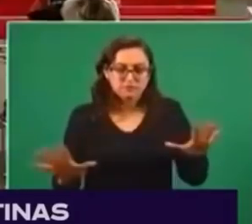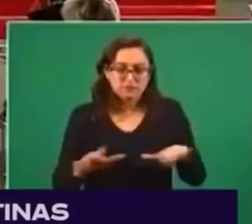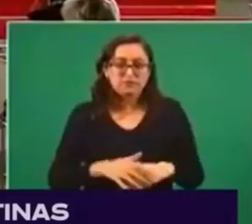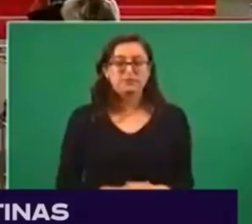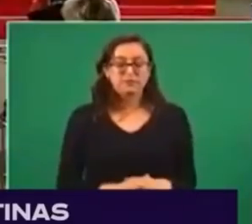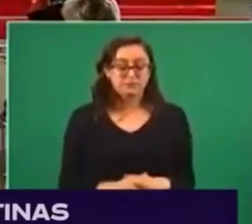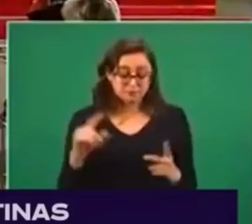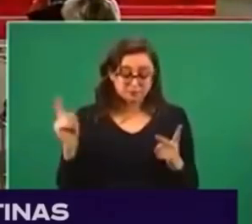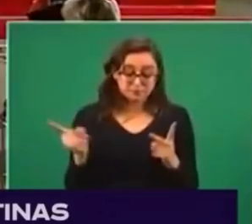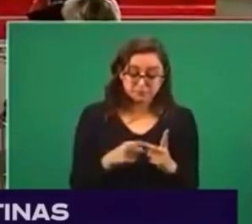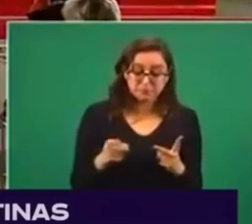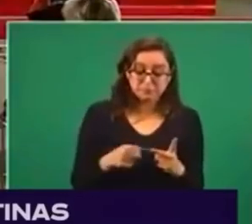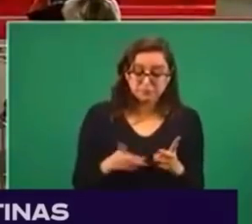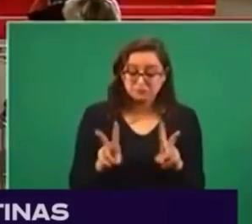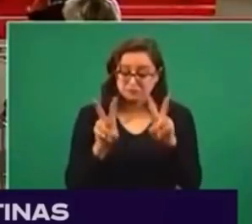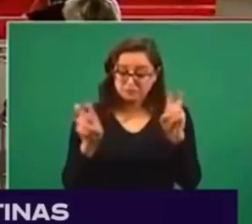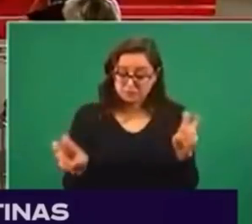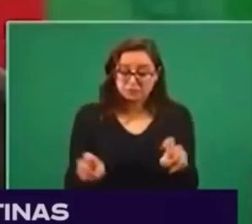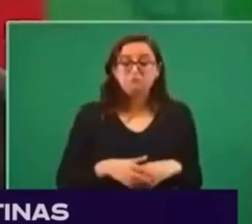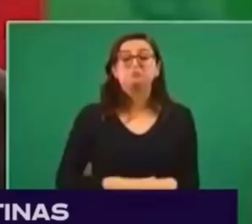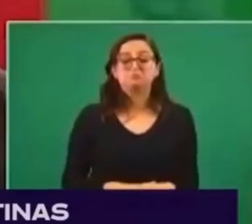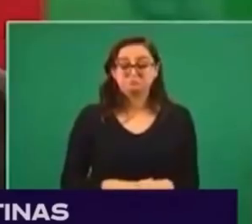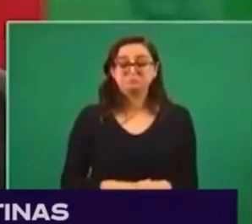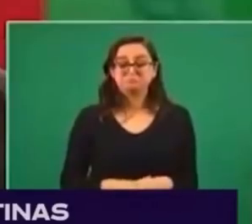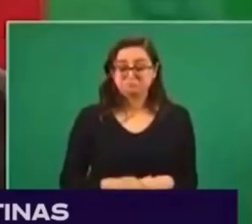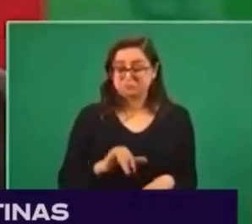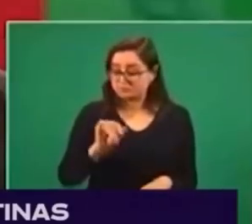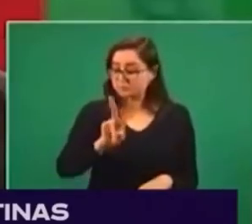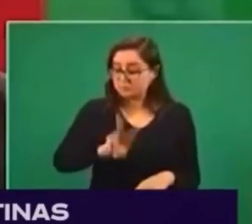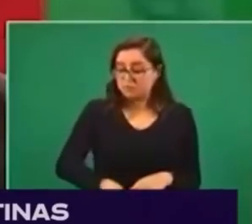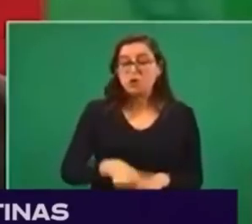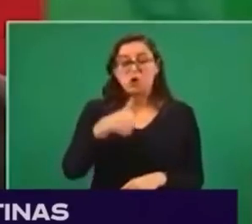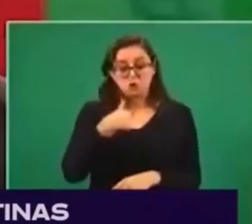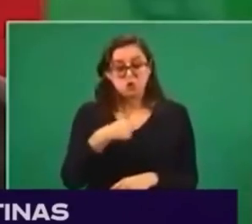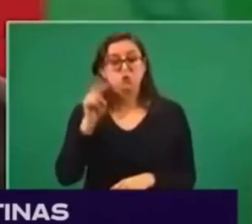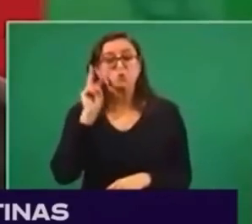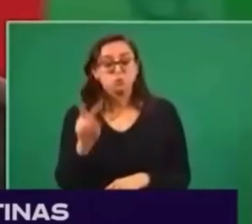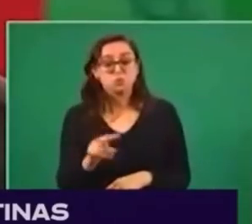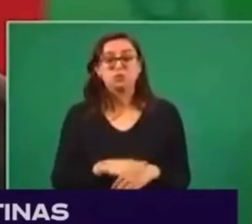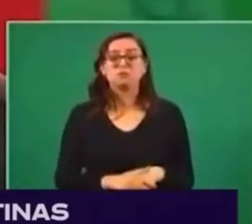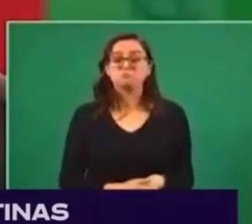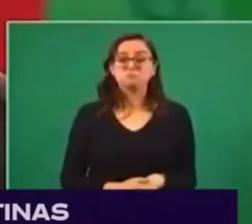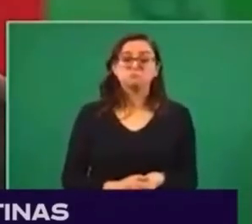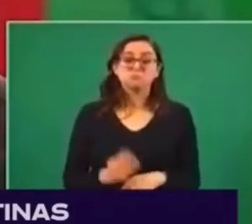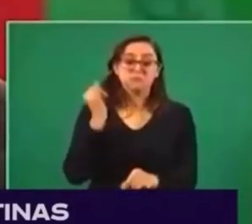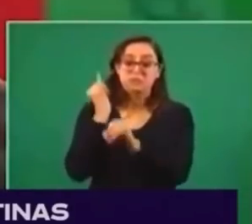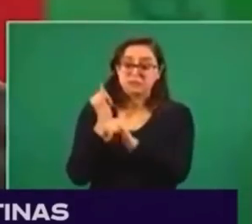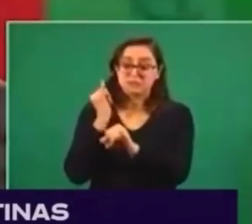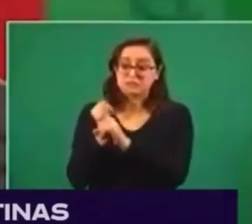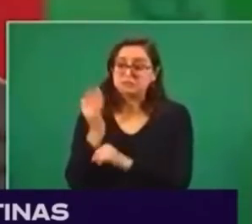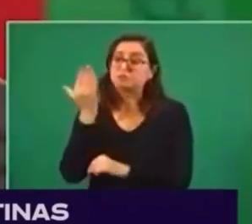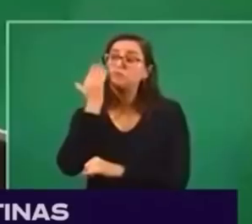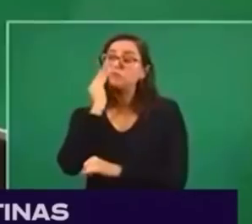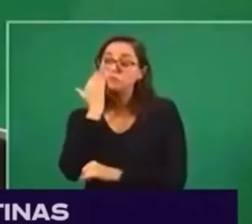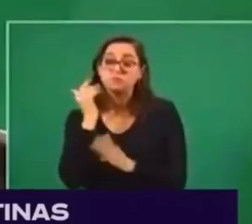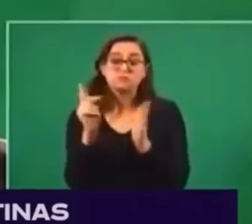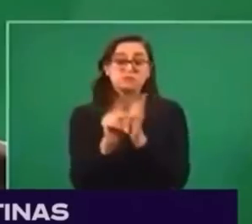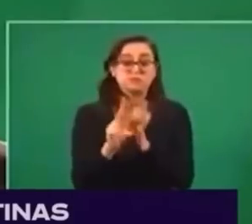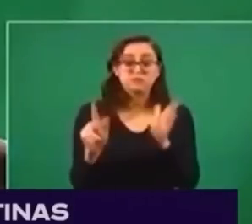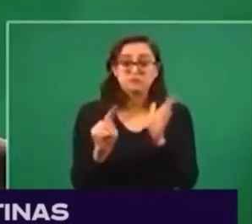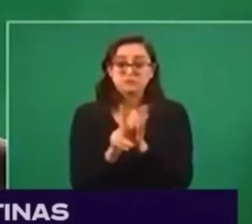saldo que, considerando las cifras, que también son cifras de la Secretaría de Salud, de